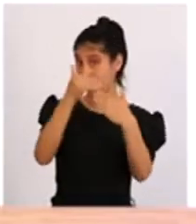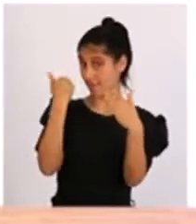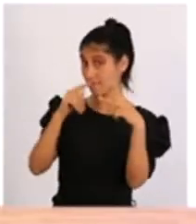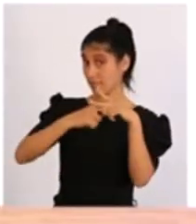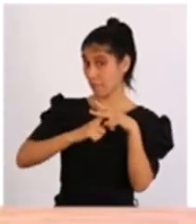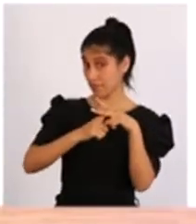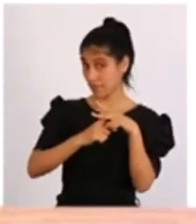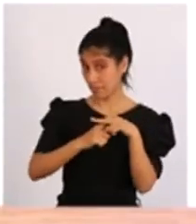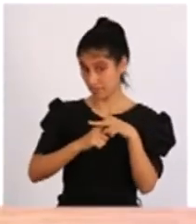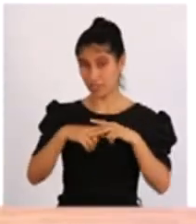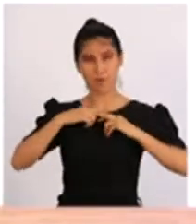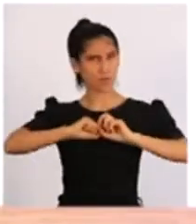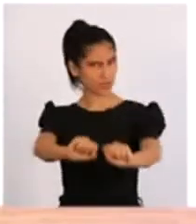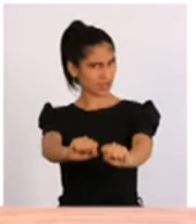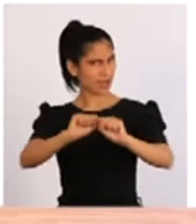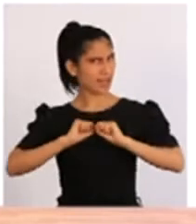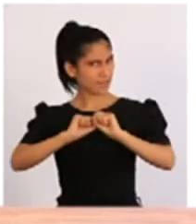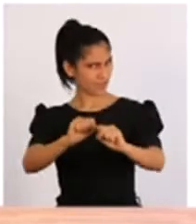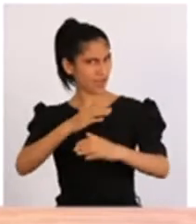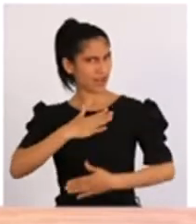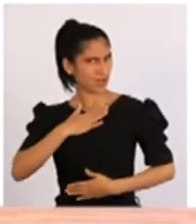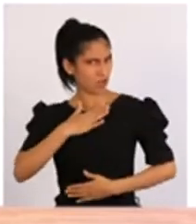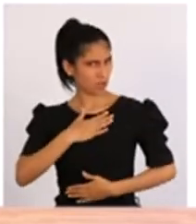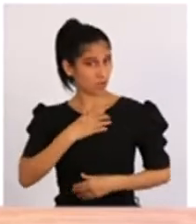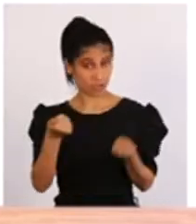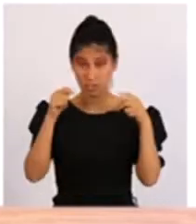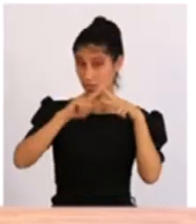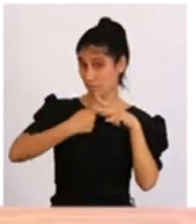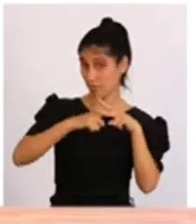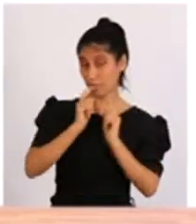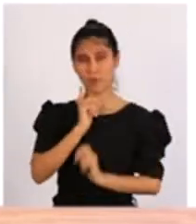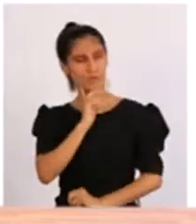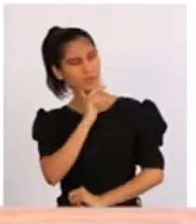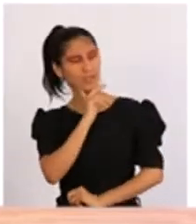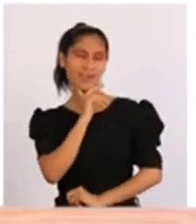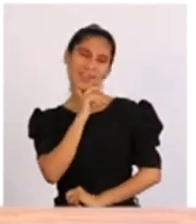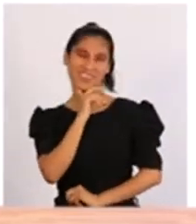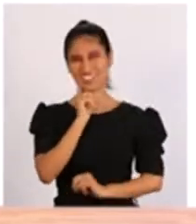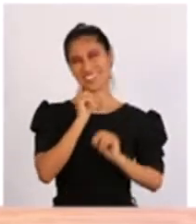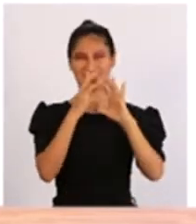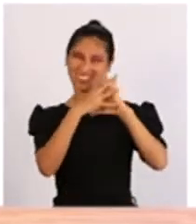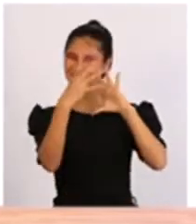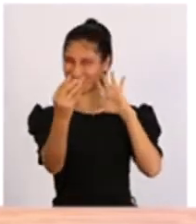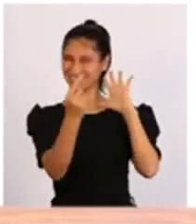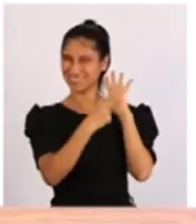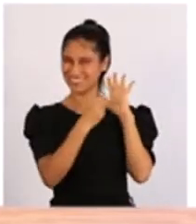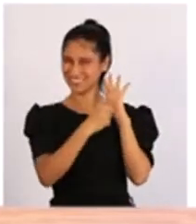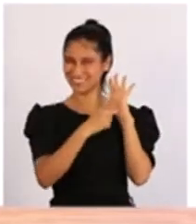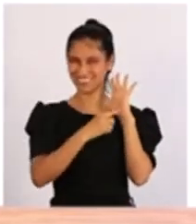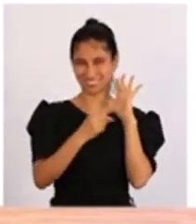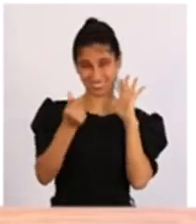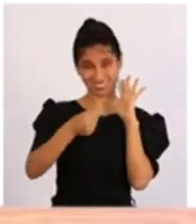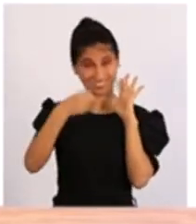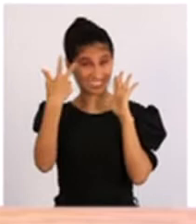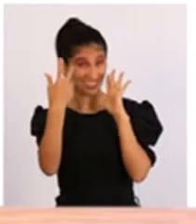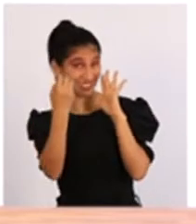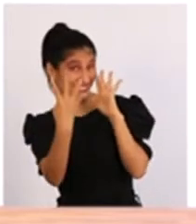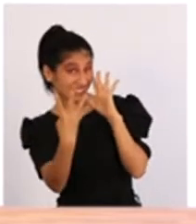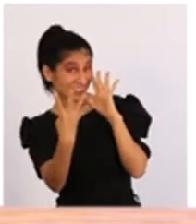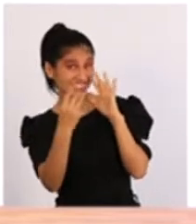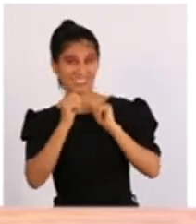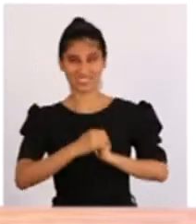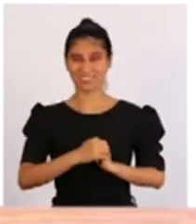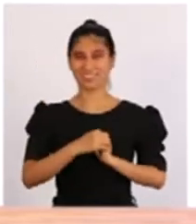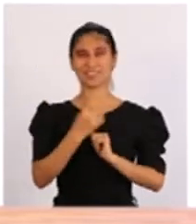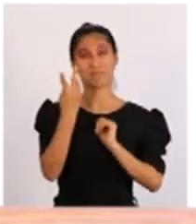comenzar debemos calentar nuestro cuerpo y empezamos por la cabeza. Va, cabeza, 1, 2, 3,